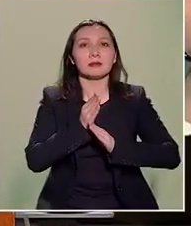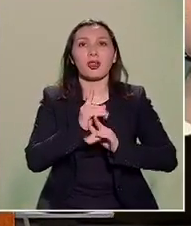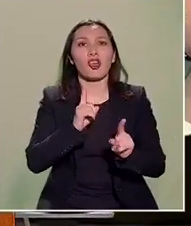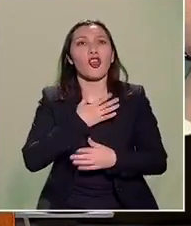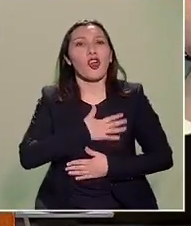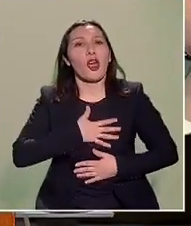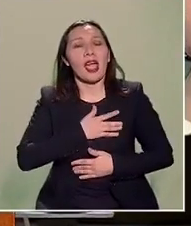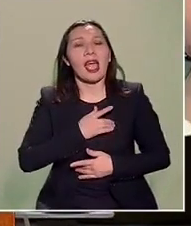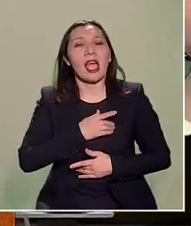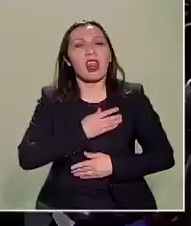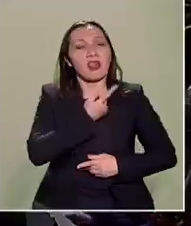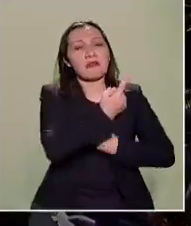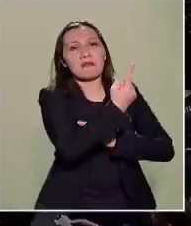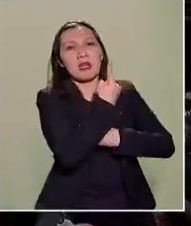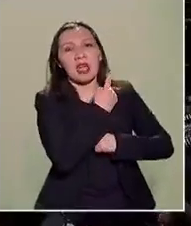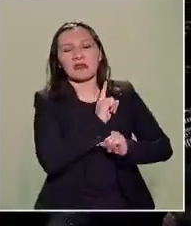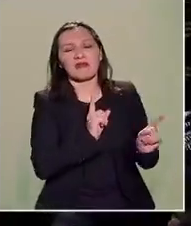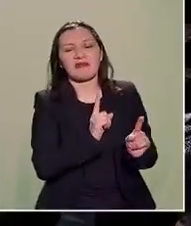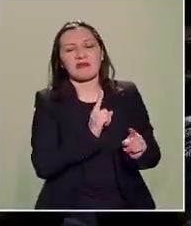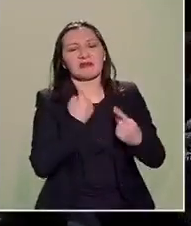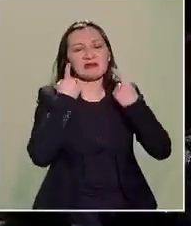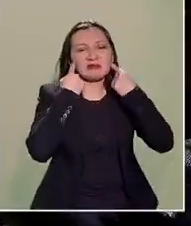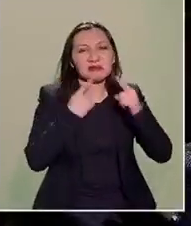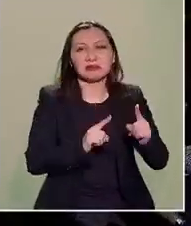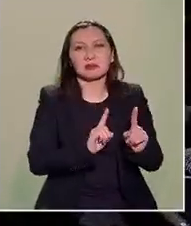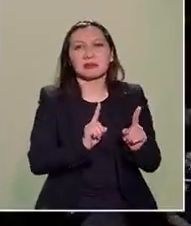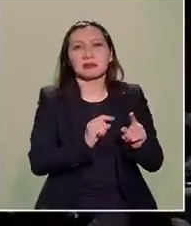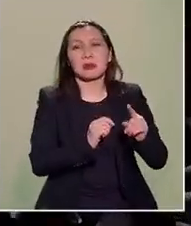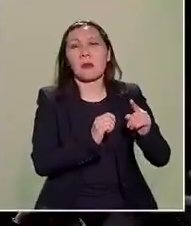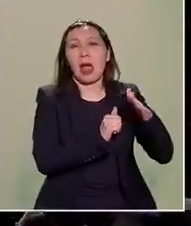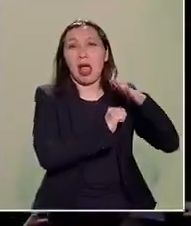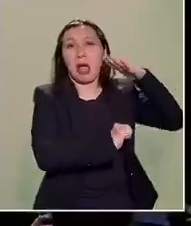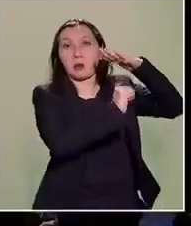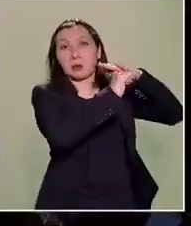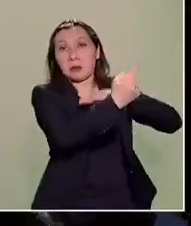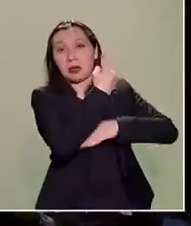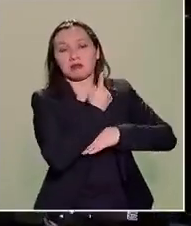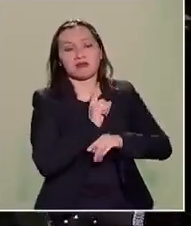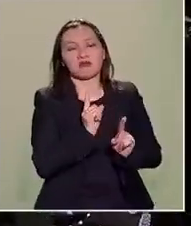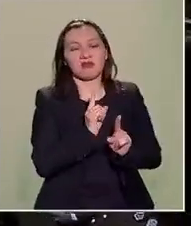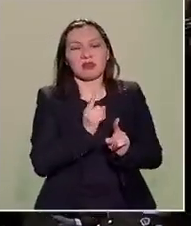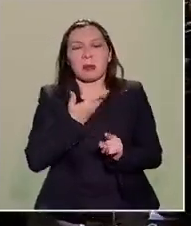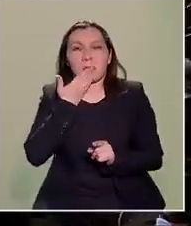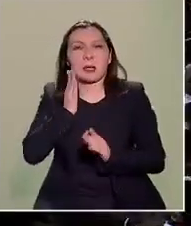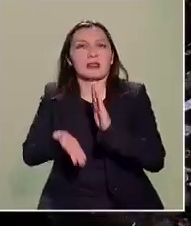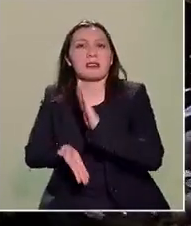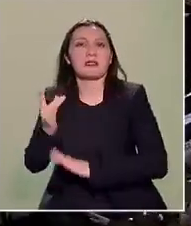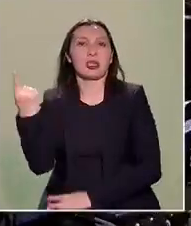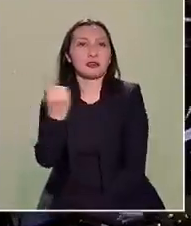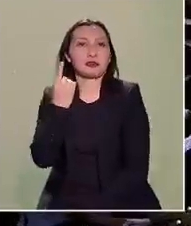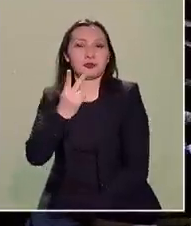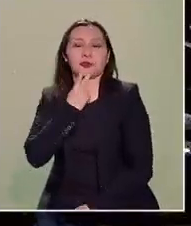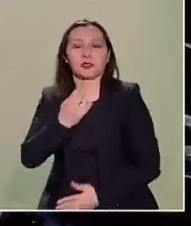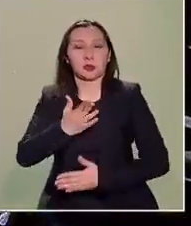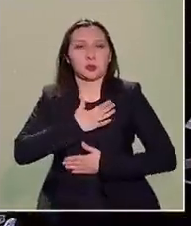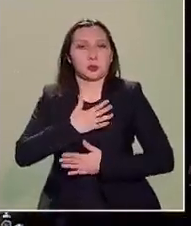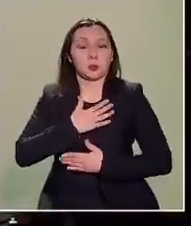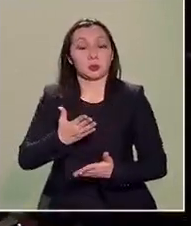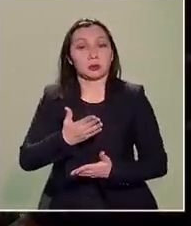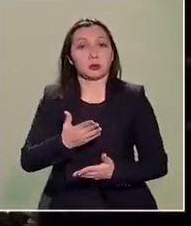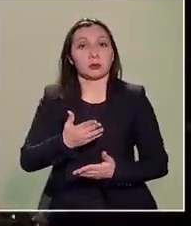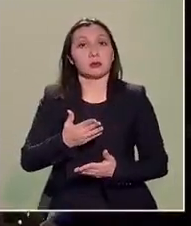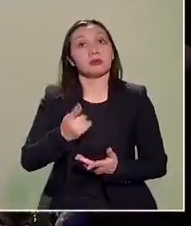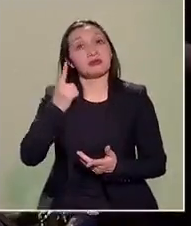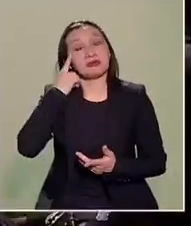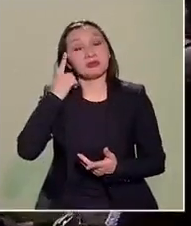deseaba someterse a ningún precepto ni autoridad quería vivir para sí mismo yo sé